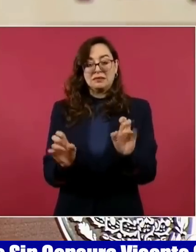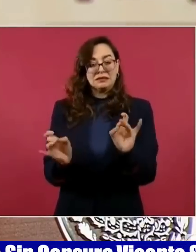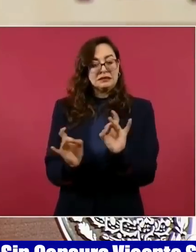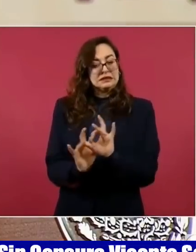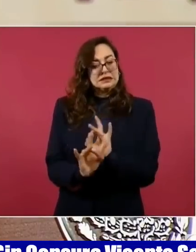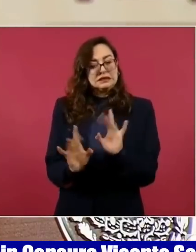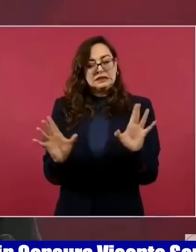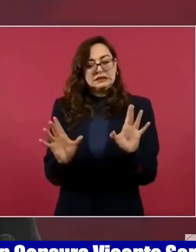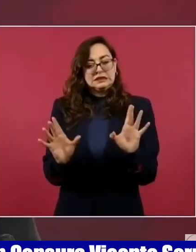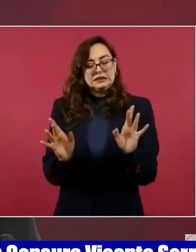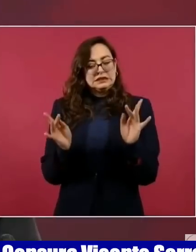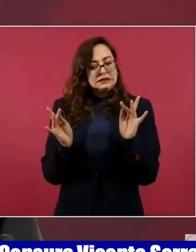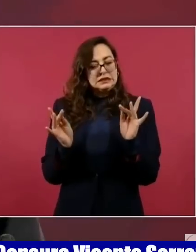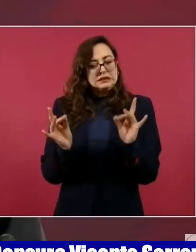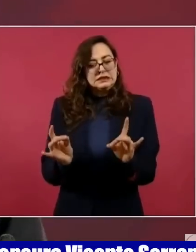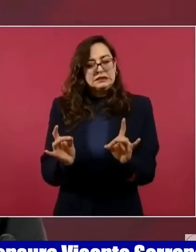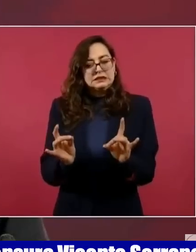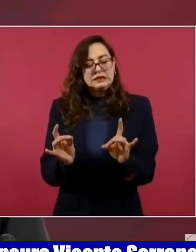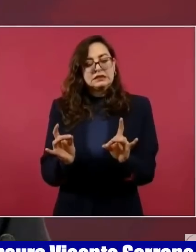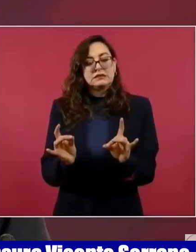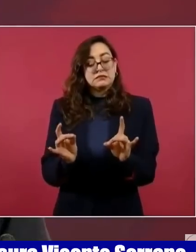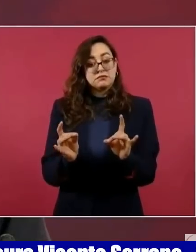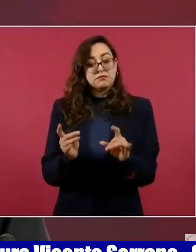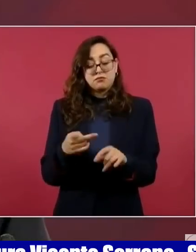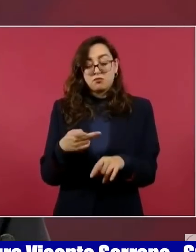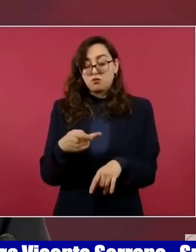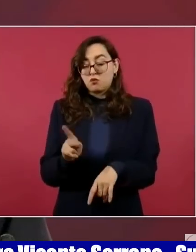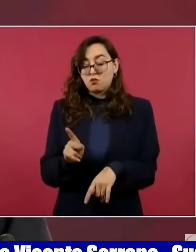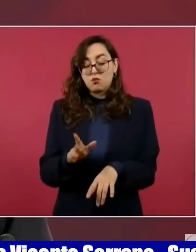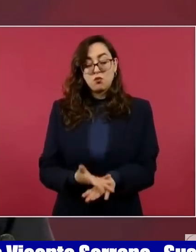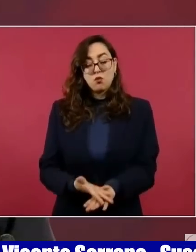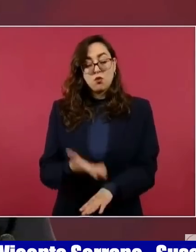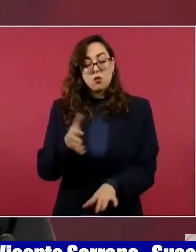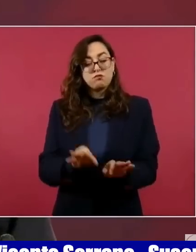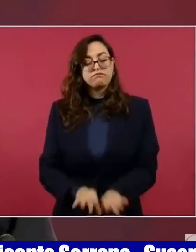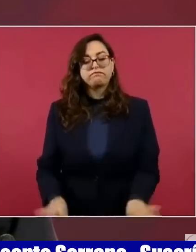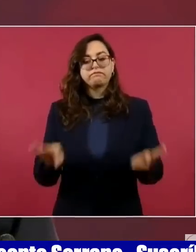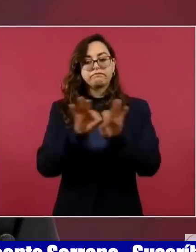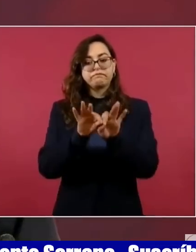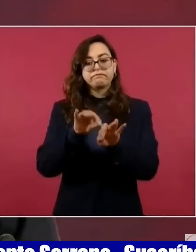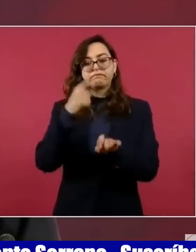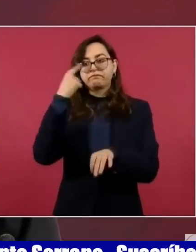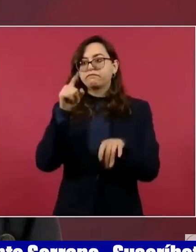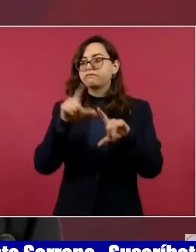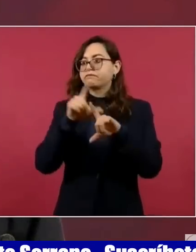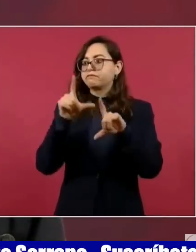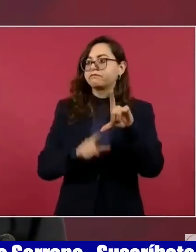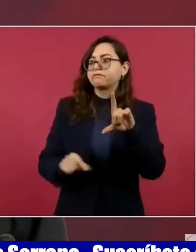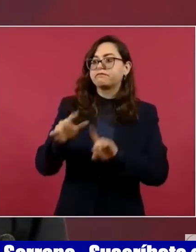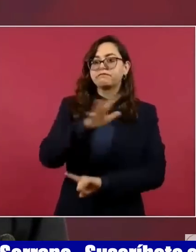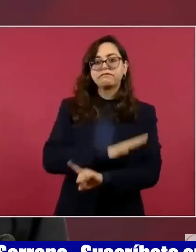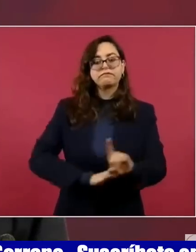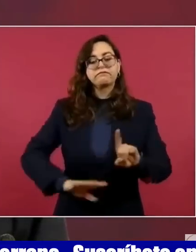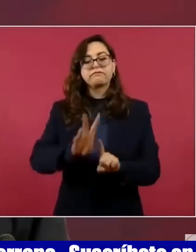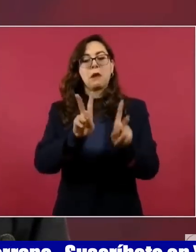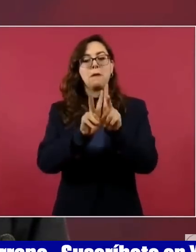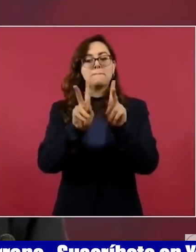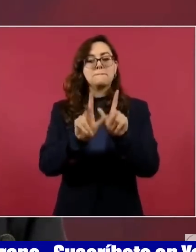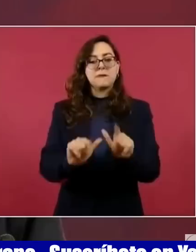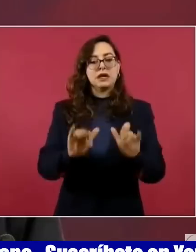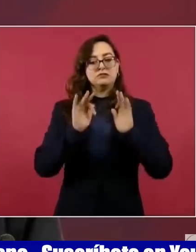Armadas ayuden en tareas de seguridad pública, algo indispensable, o la revocación del